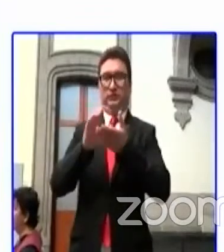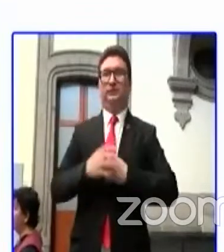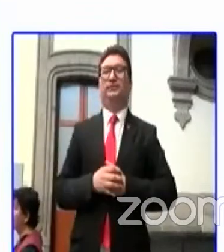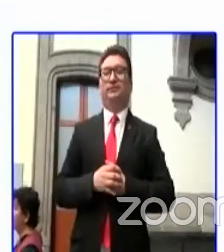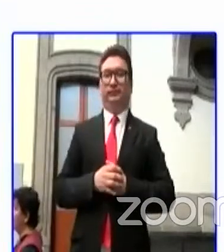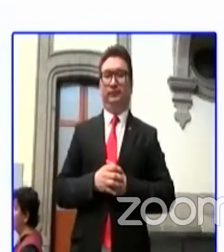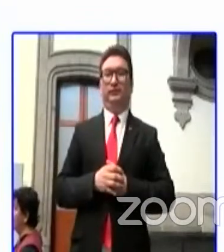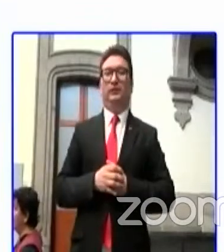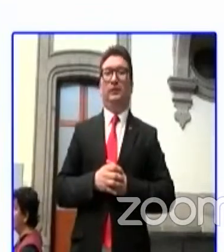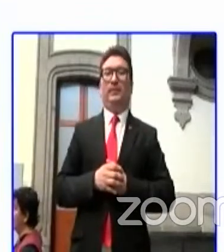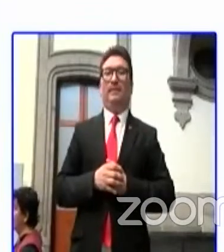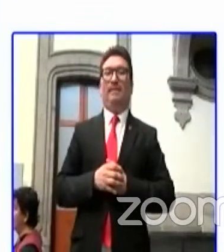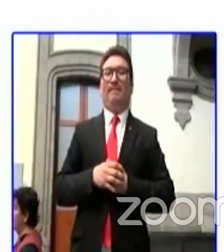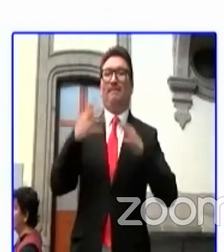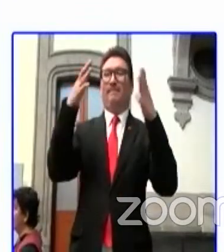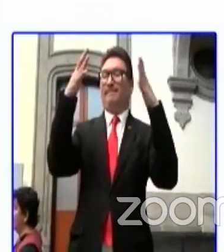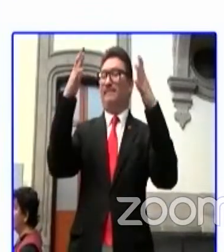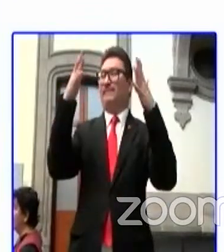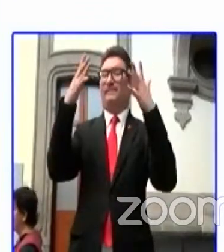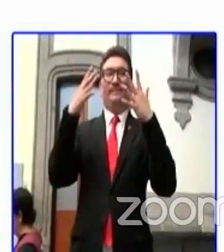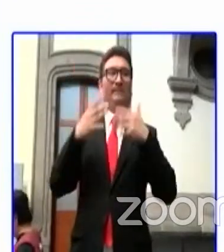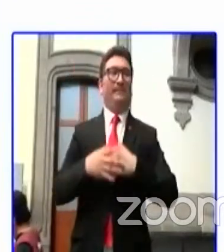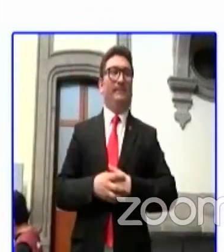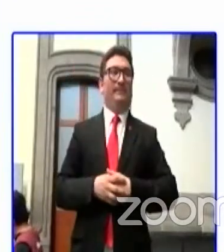con Discapacidad.